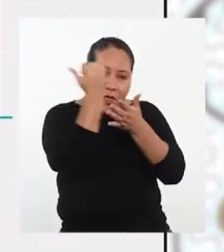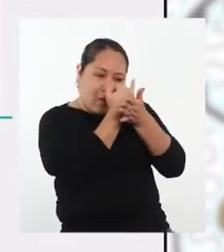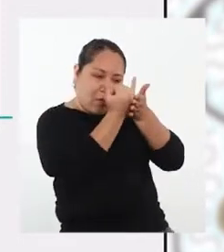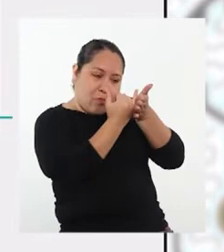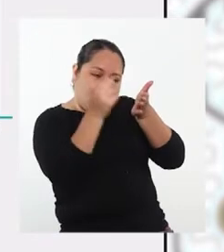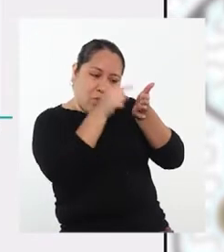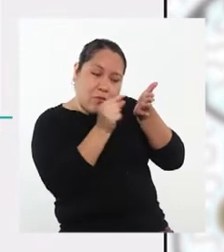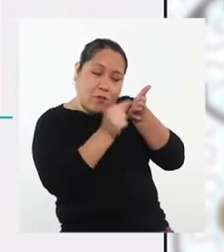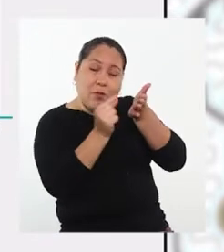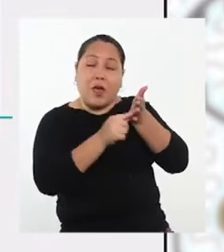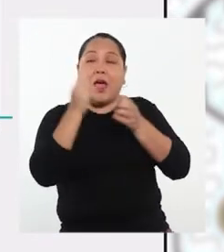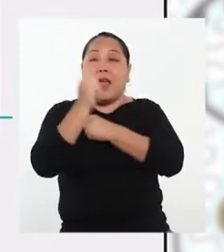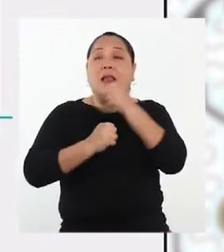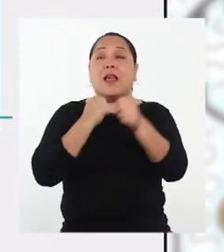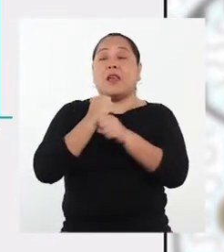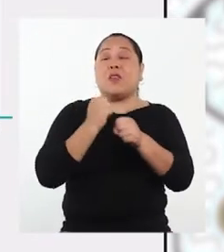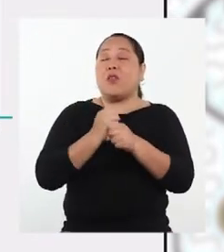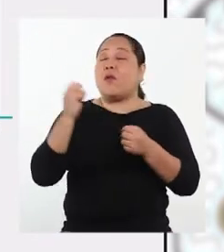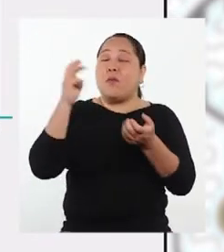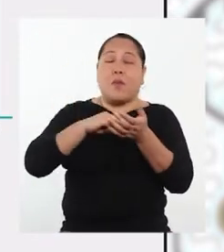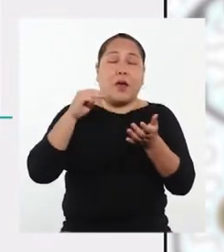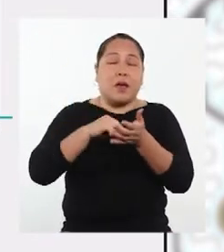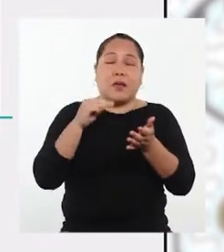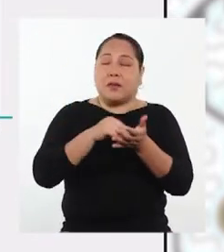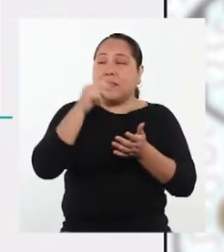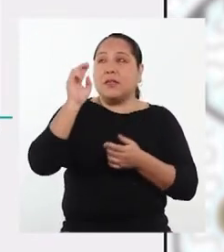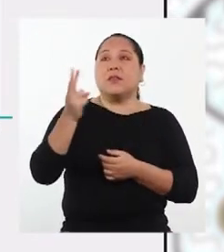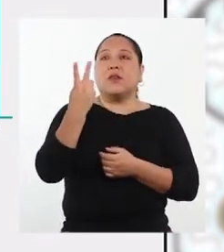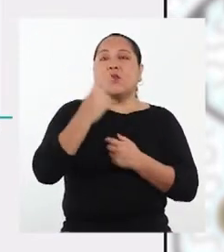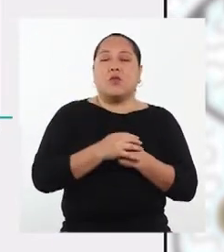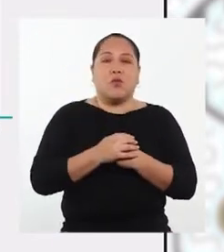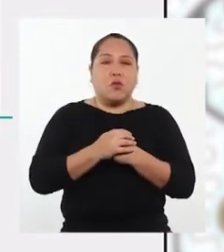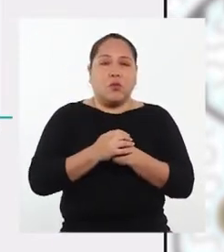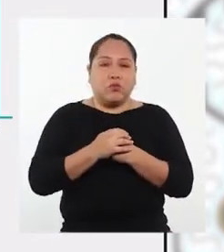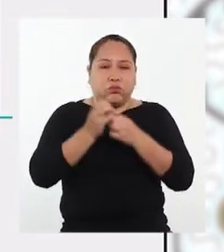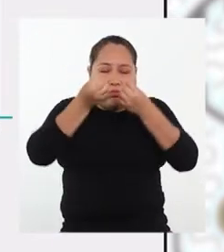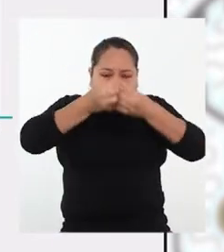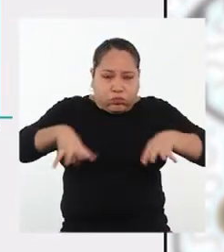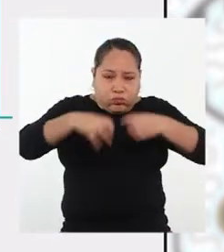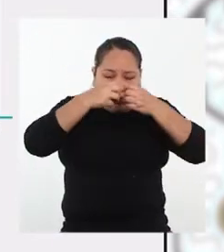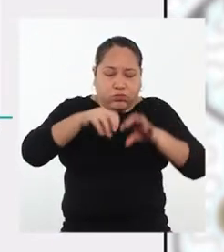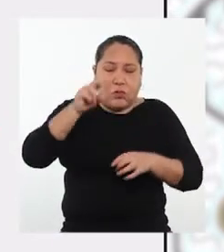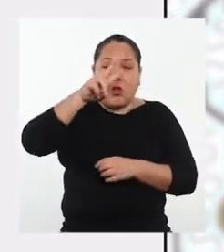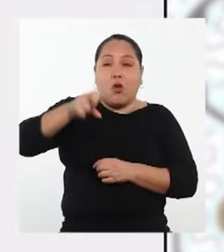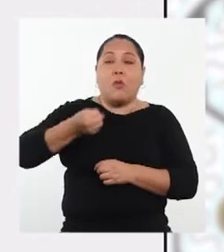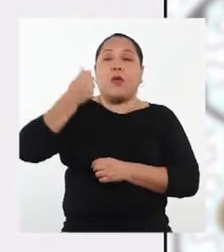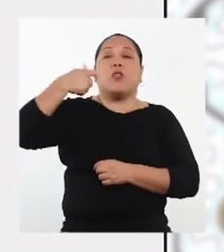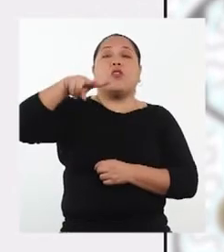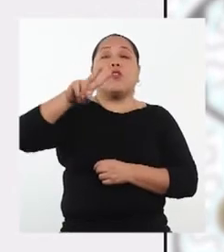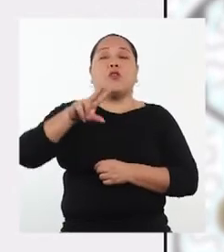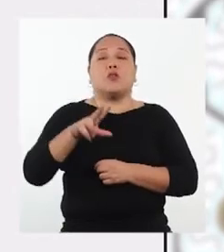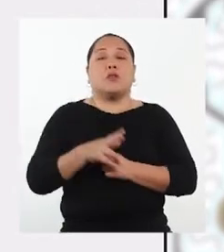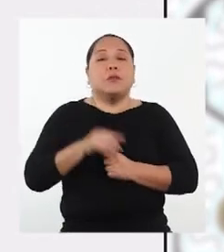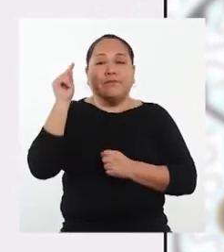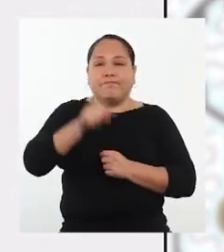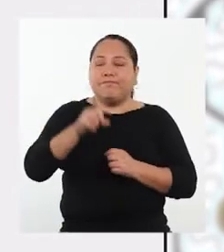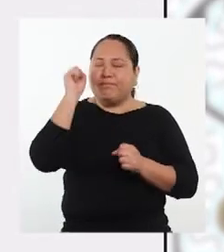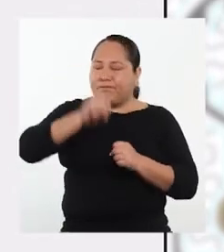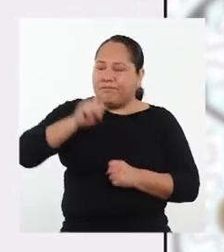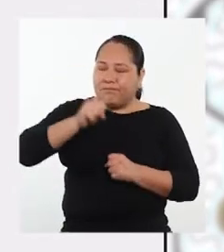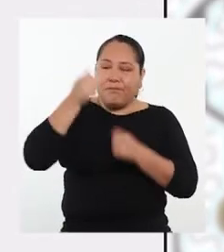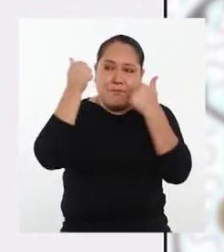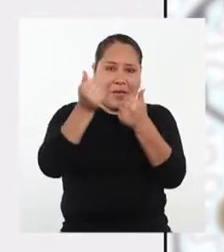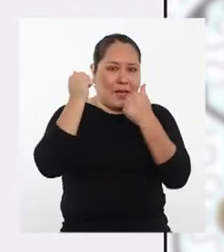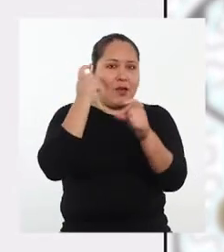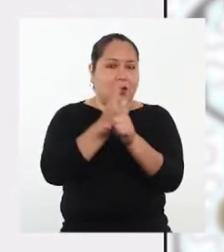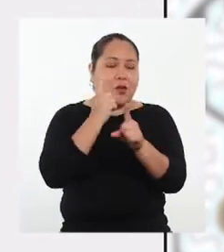veo en el gráfico, el año donde tuvimos la segunda mayor pérdida fue en 2012.